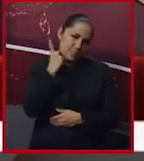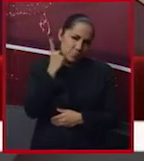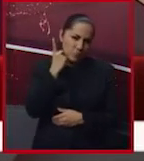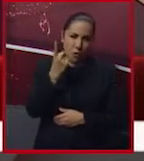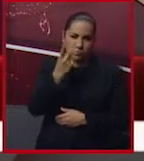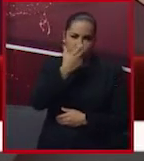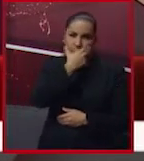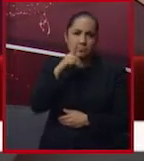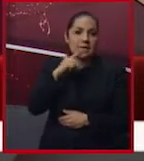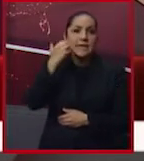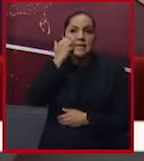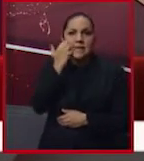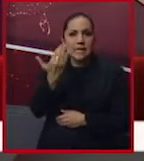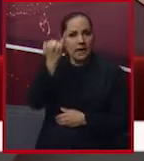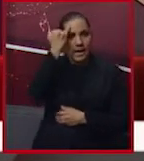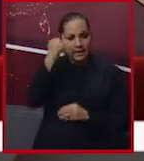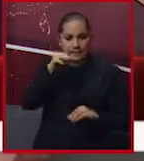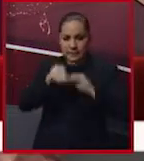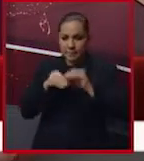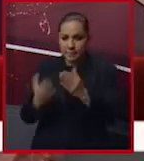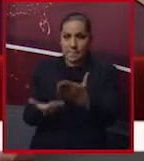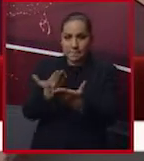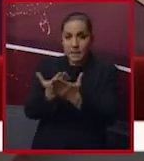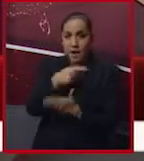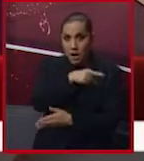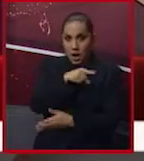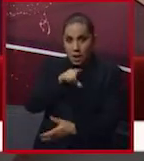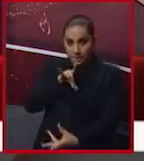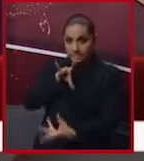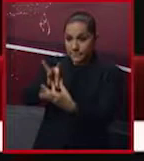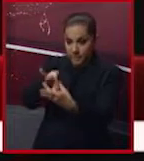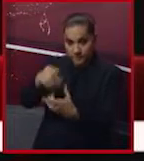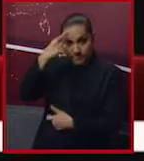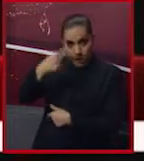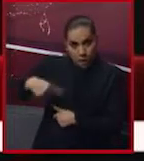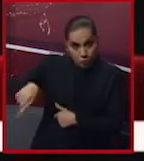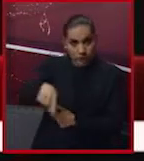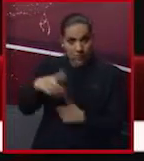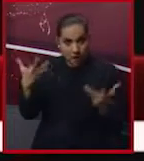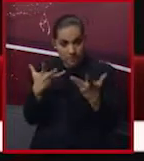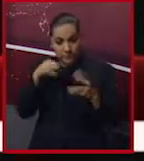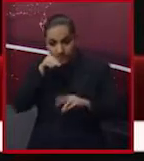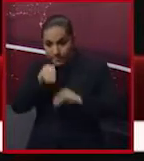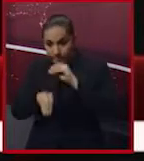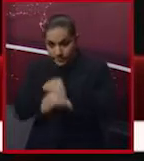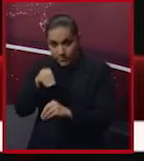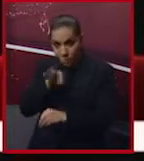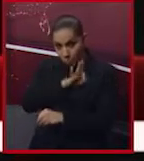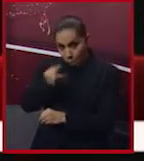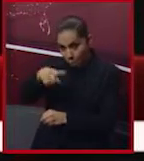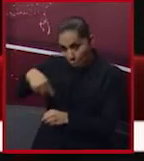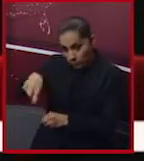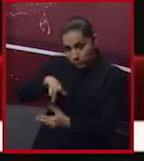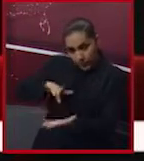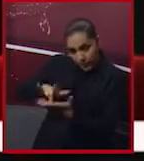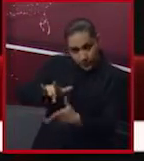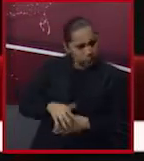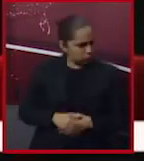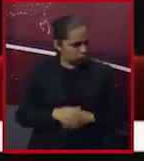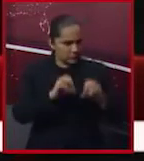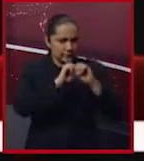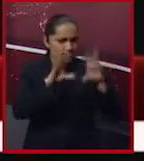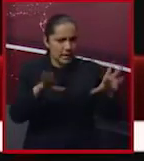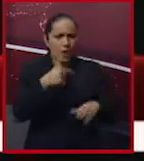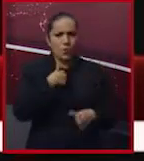ustedes precisamente para esta asesoría jurídica. ¿Cómo es este proceso? Sí. Aquí puede hacerse en varias fases del